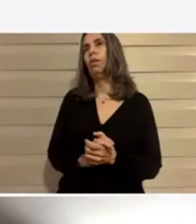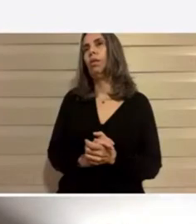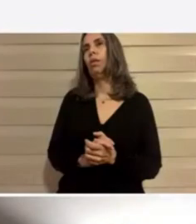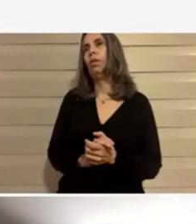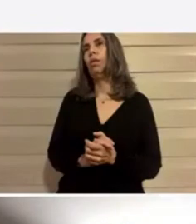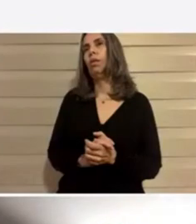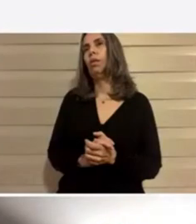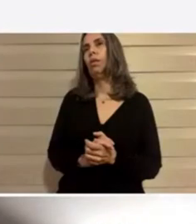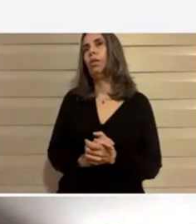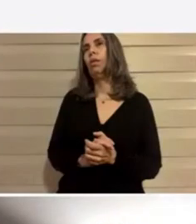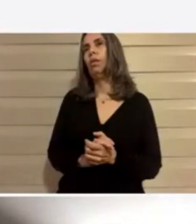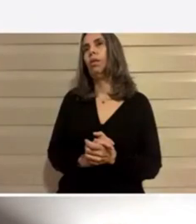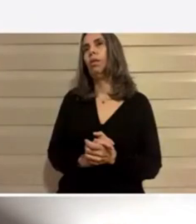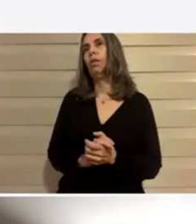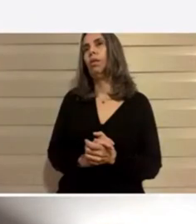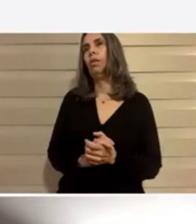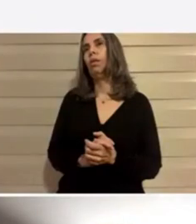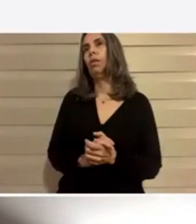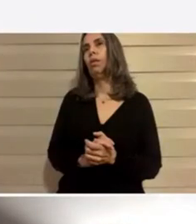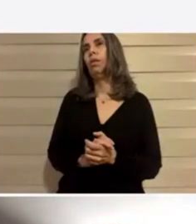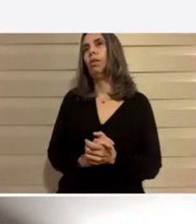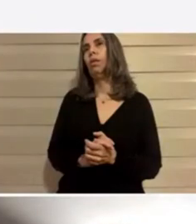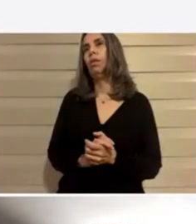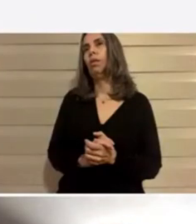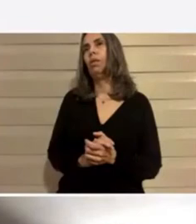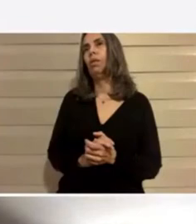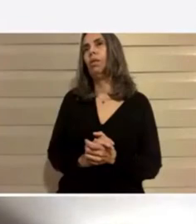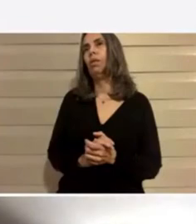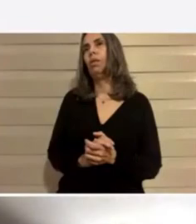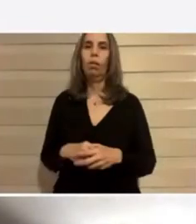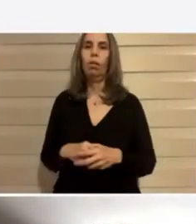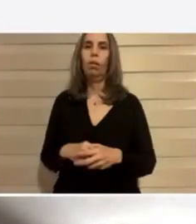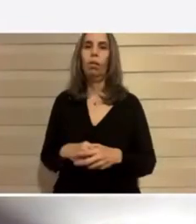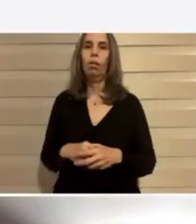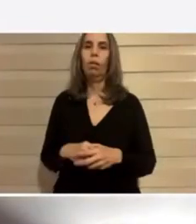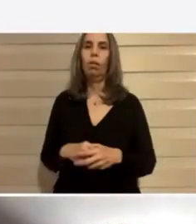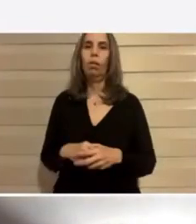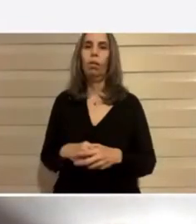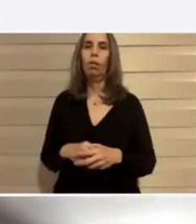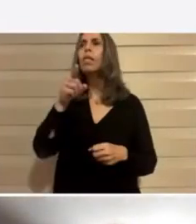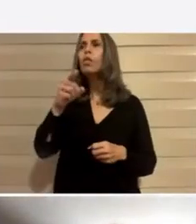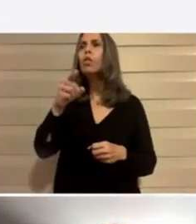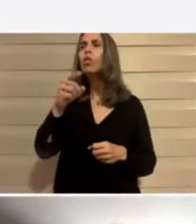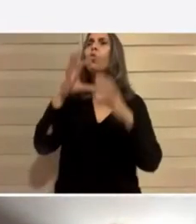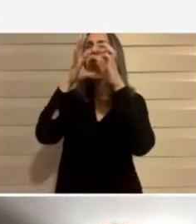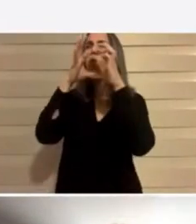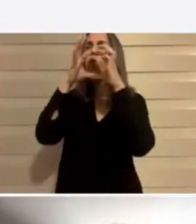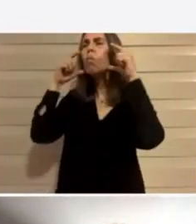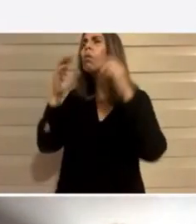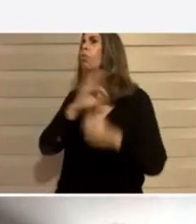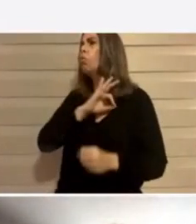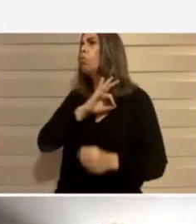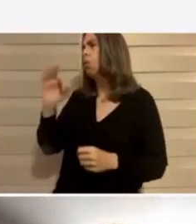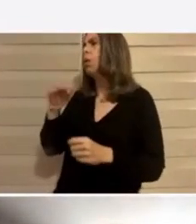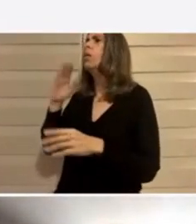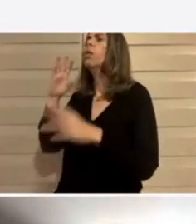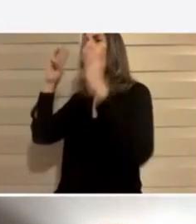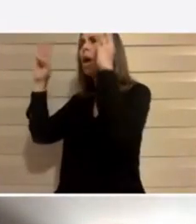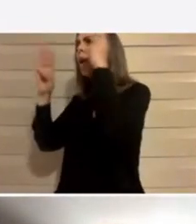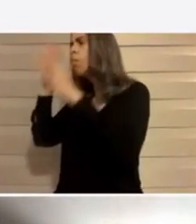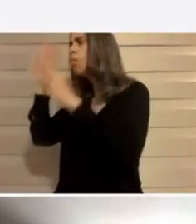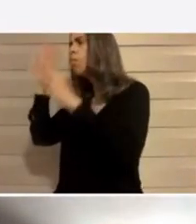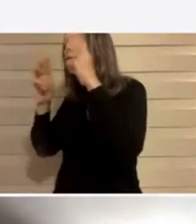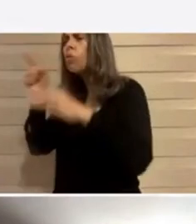su tapabocas, no tienen problema. La primera invitación es que visiten los museos. Y repito,